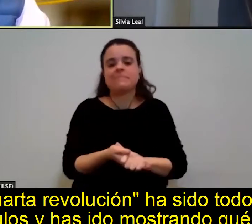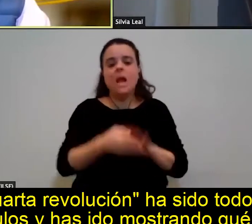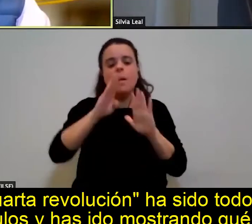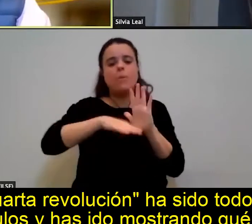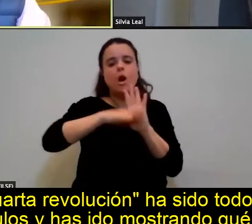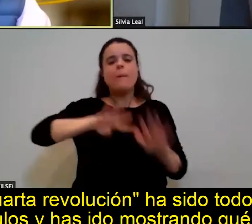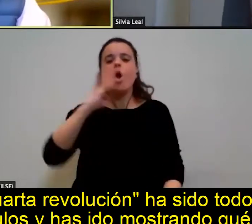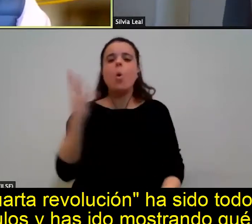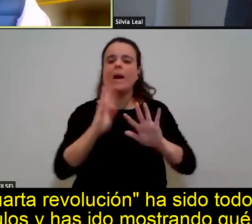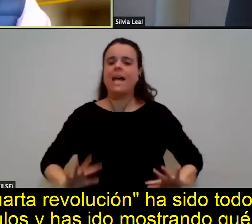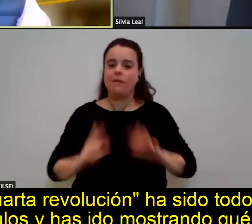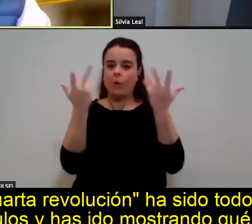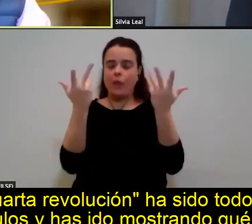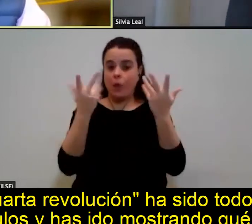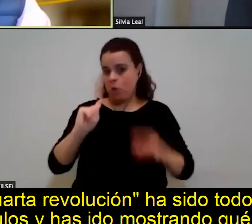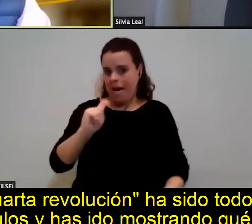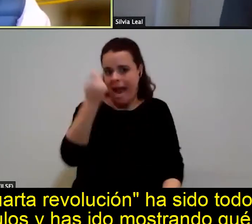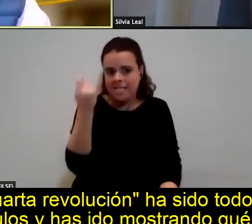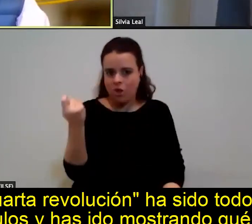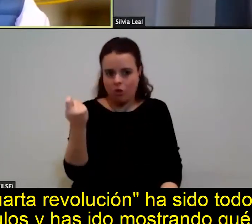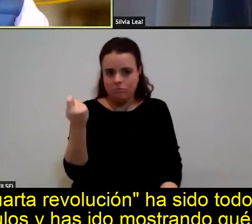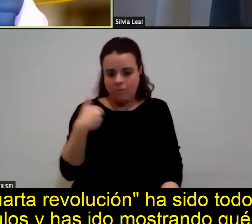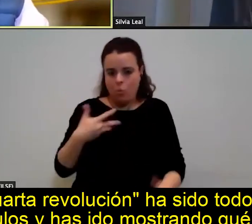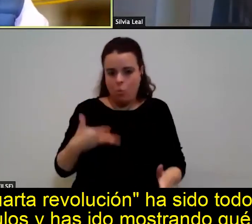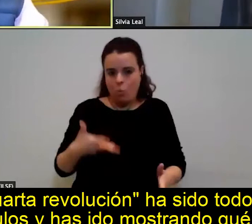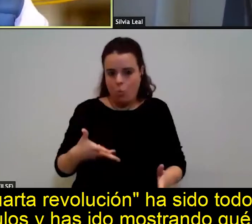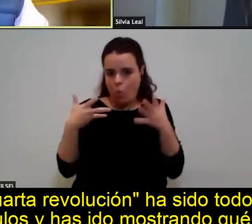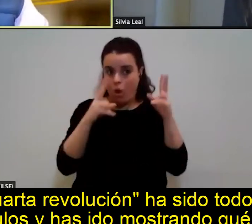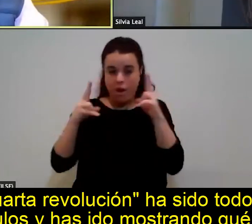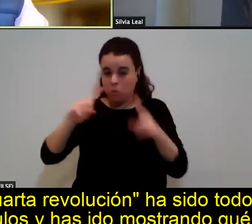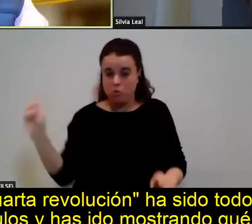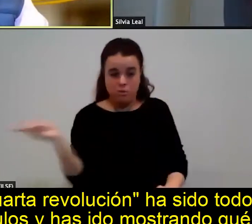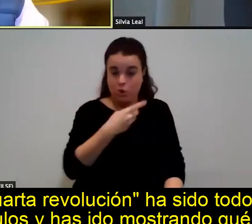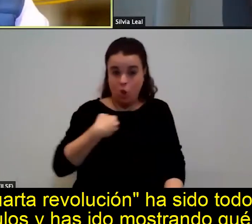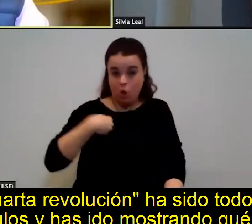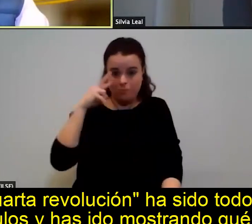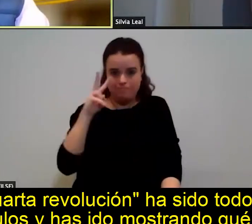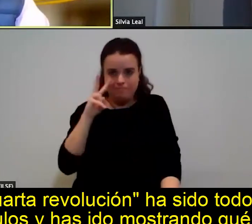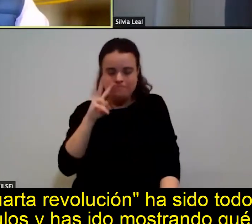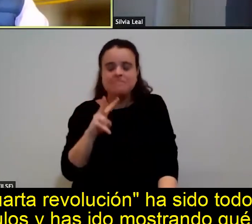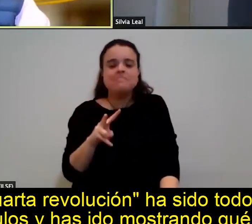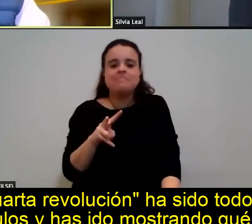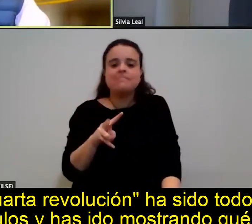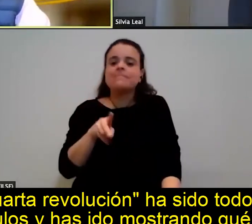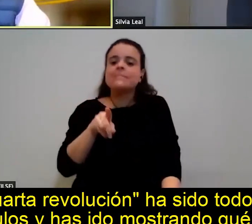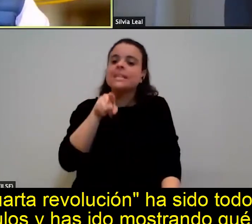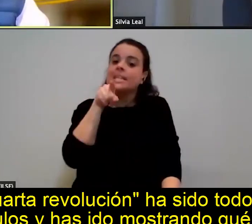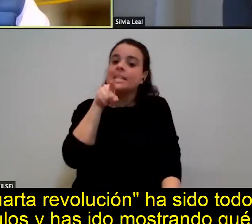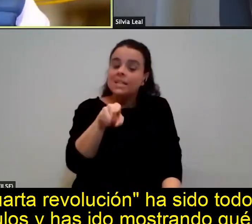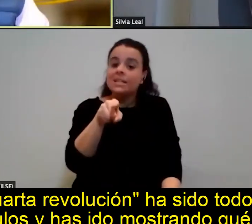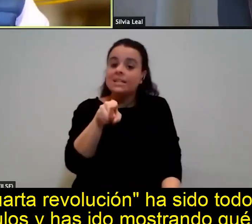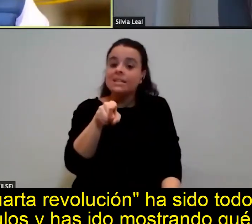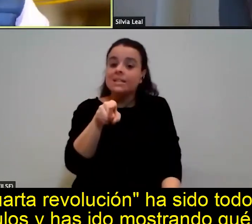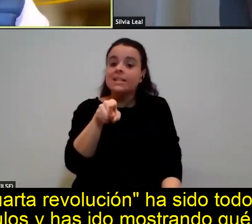Revolución ha sido todo un éxito. Yo me ha encantado, me he visto todos los capítulos y ahí ha sido mostrando